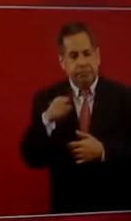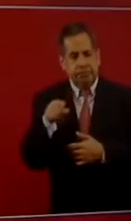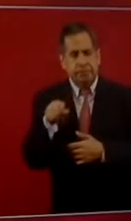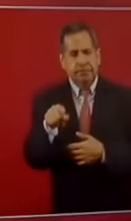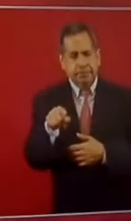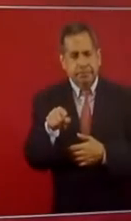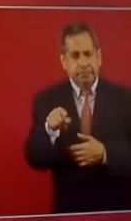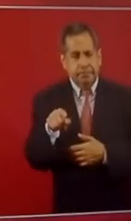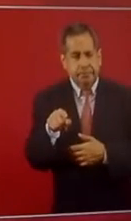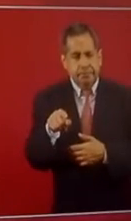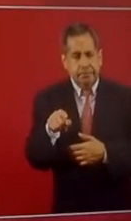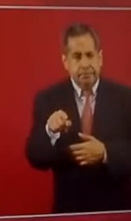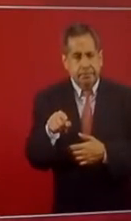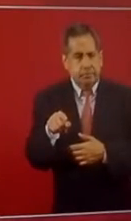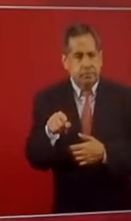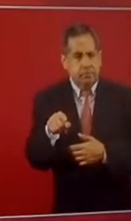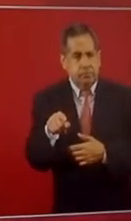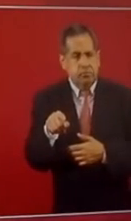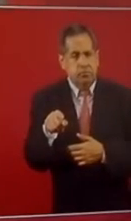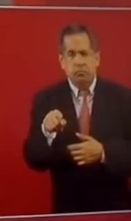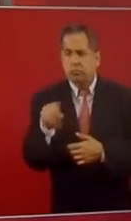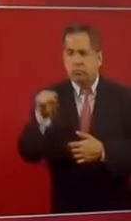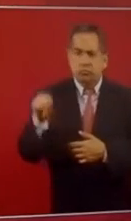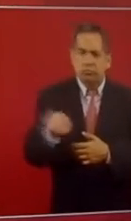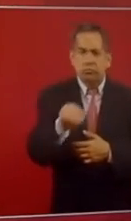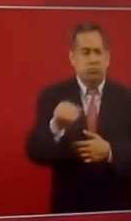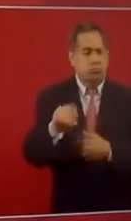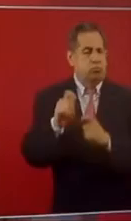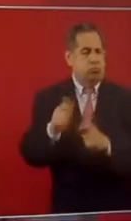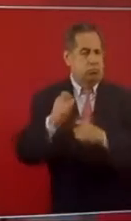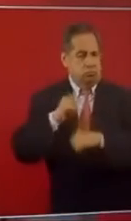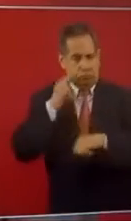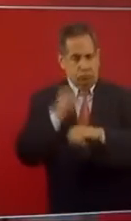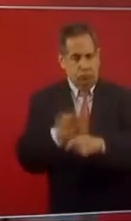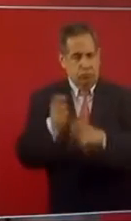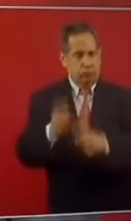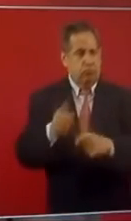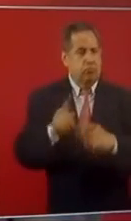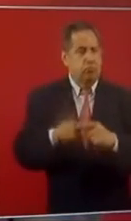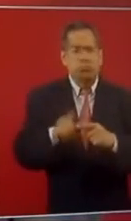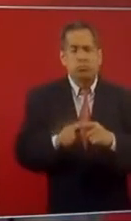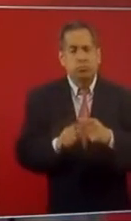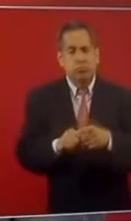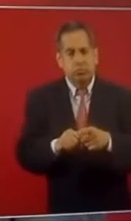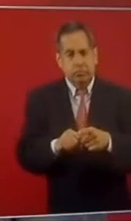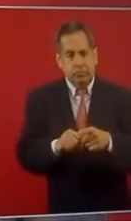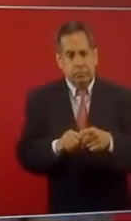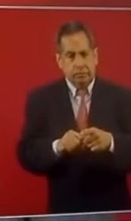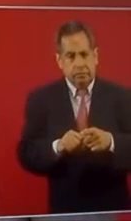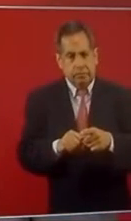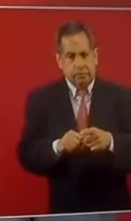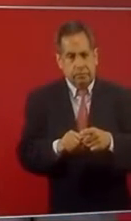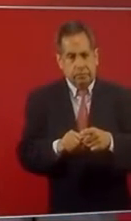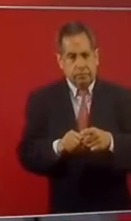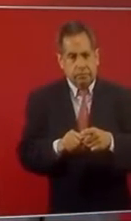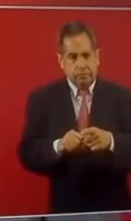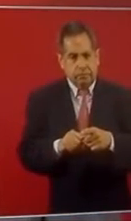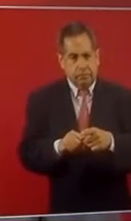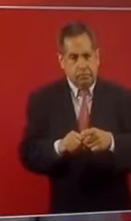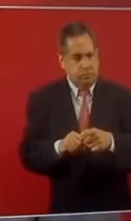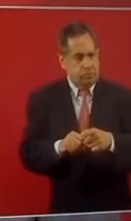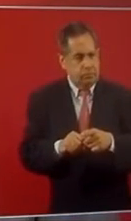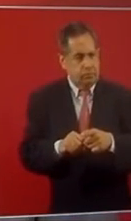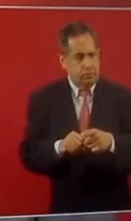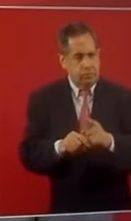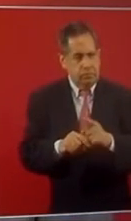es universal, porque se le entregará a todo aquel que lo solicite, que se encuentre en este supuesto, sin importar su condición social, si